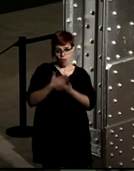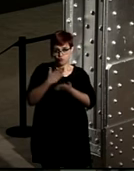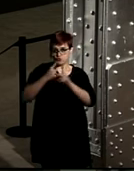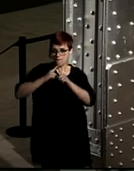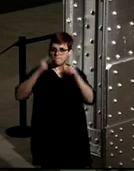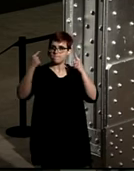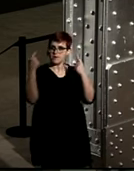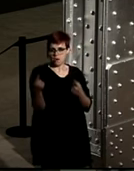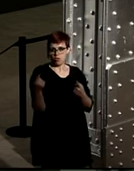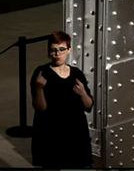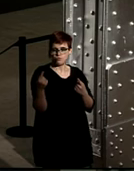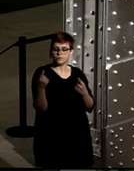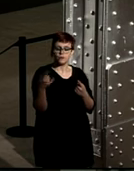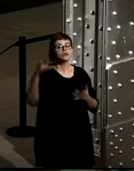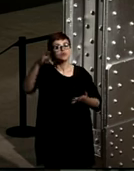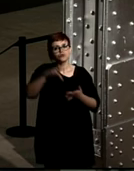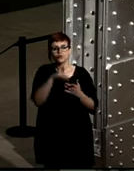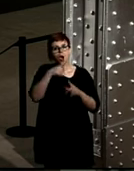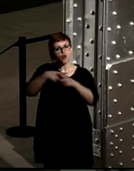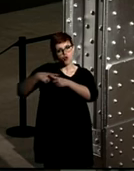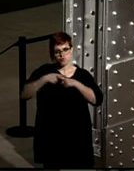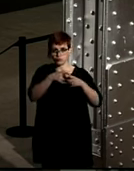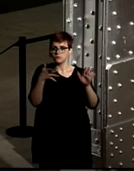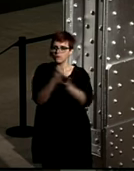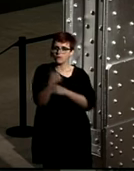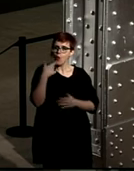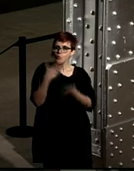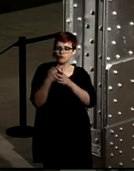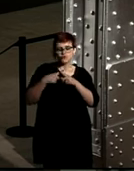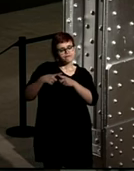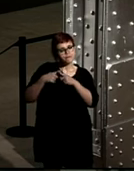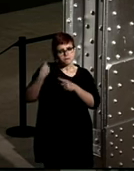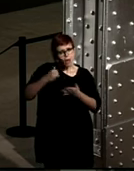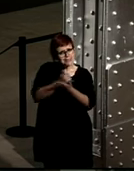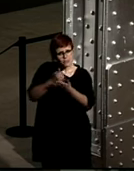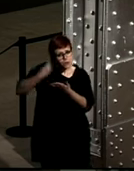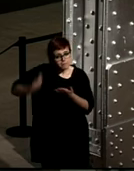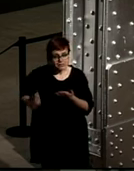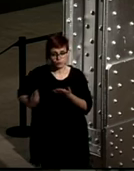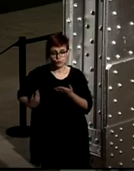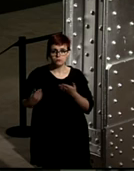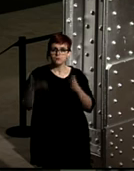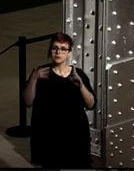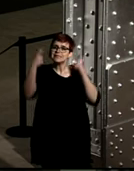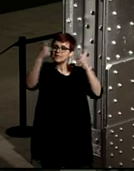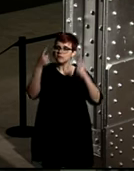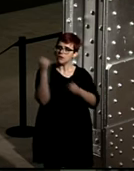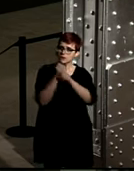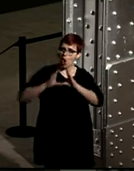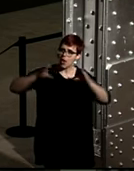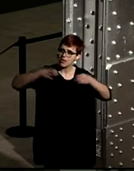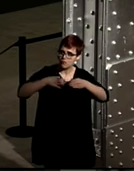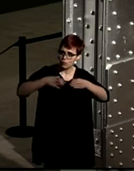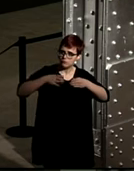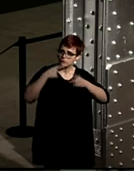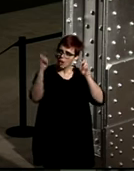año. Antes ya se iba cada uno a su especialidad. Creemos que así se favorece primero el trabajo en equipo, que es fundamental en este